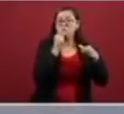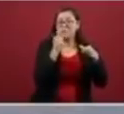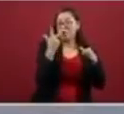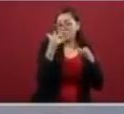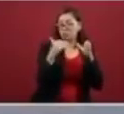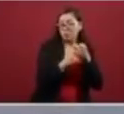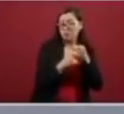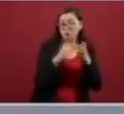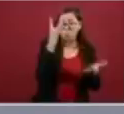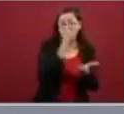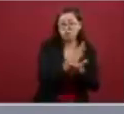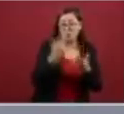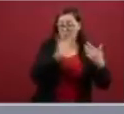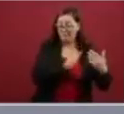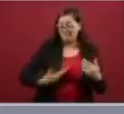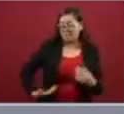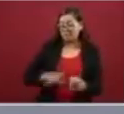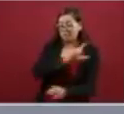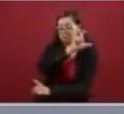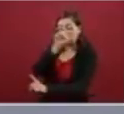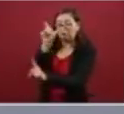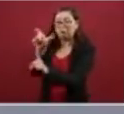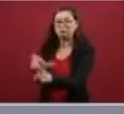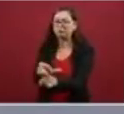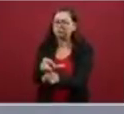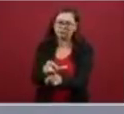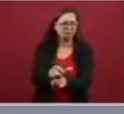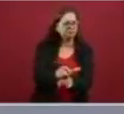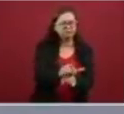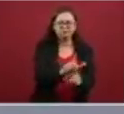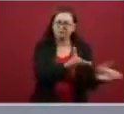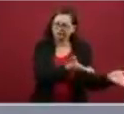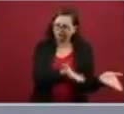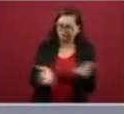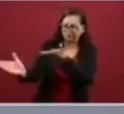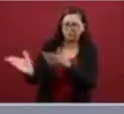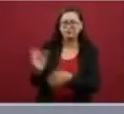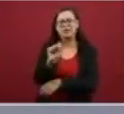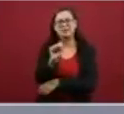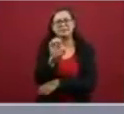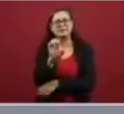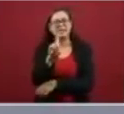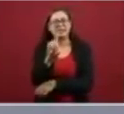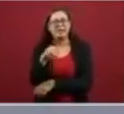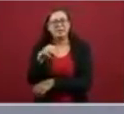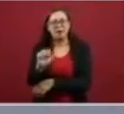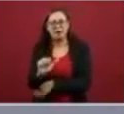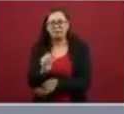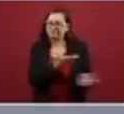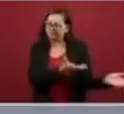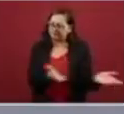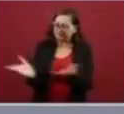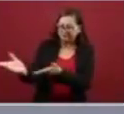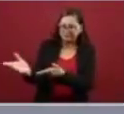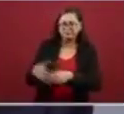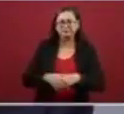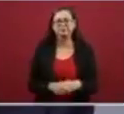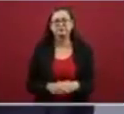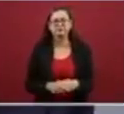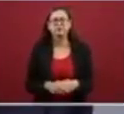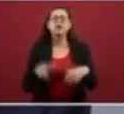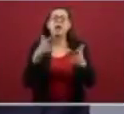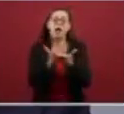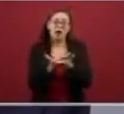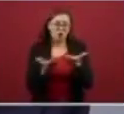pasaron a la Secretaría de la Defensa Nacional y ahora muchos a la